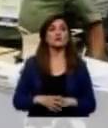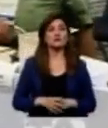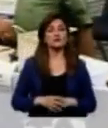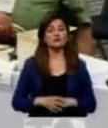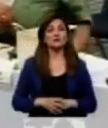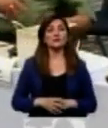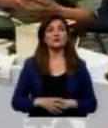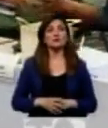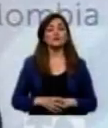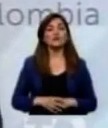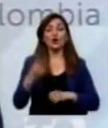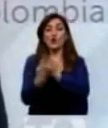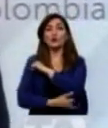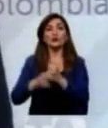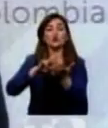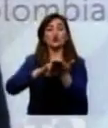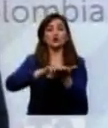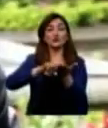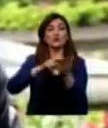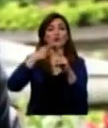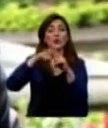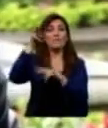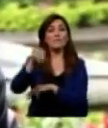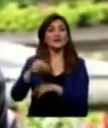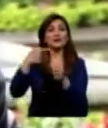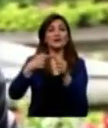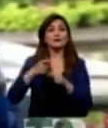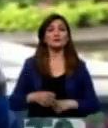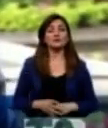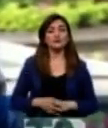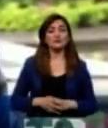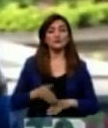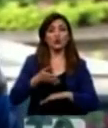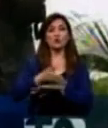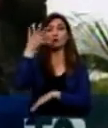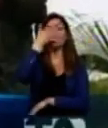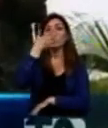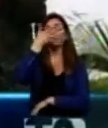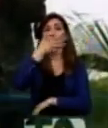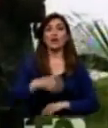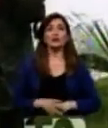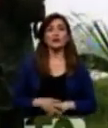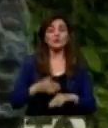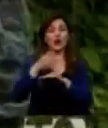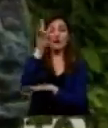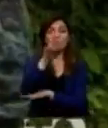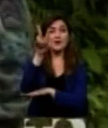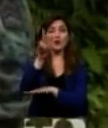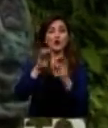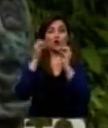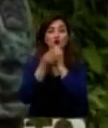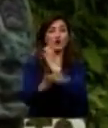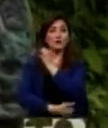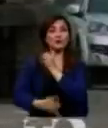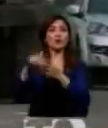Binacional Fronteriza comenzará sus reuniones este martes en Quito. Y luego lo hará en Esmeraldas. Además resaltaron que el viernes en la OEA se